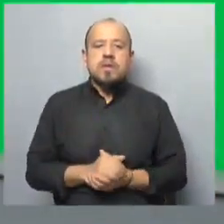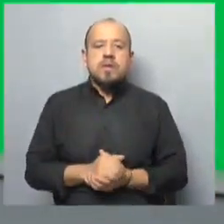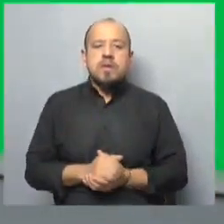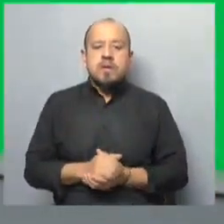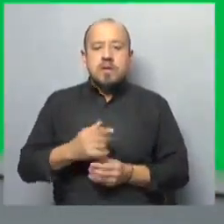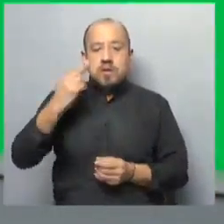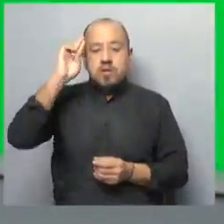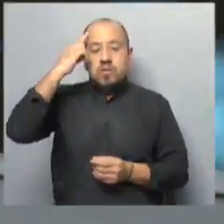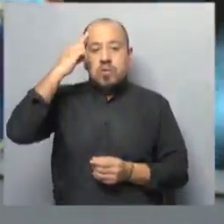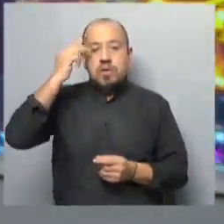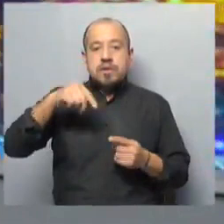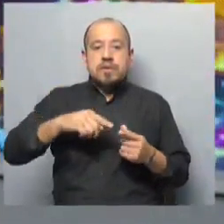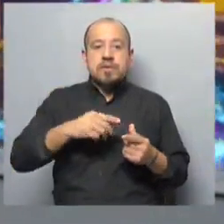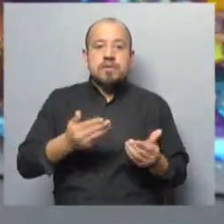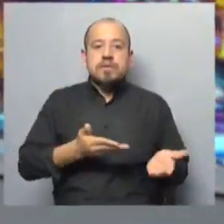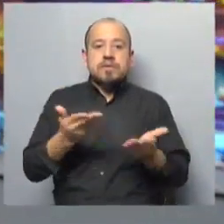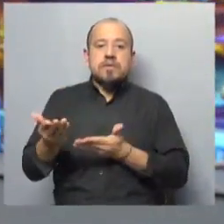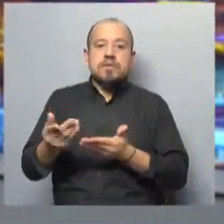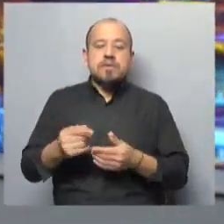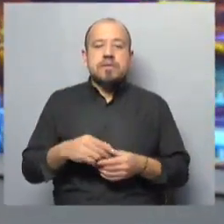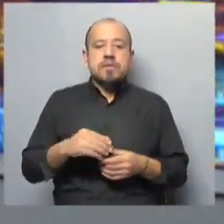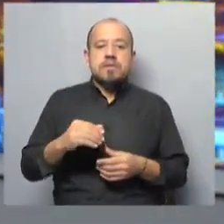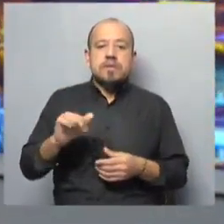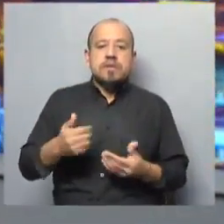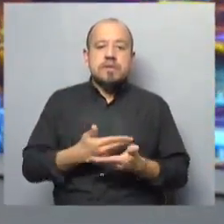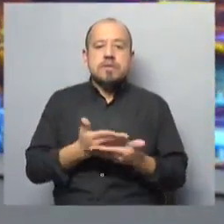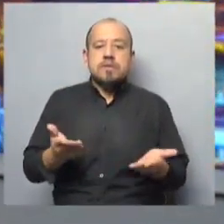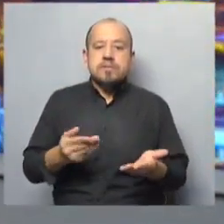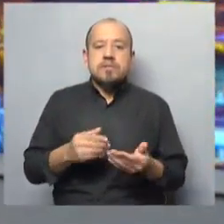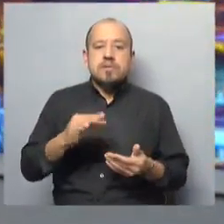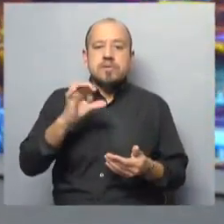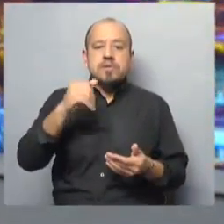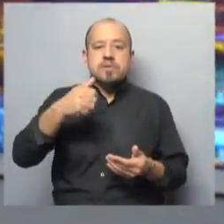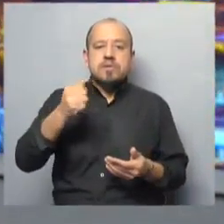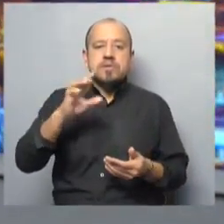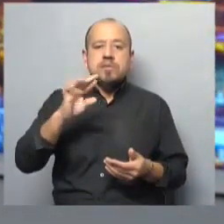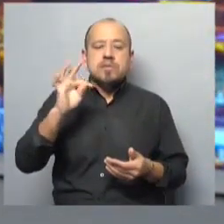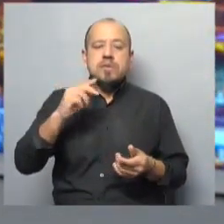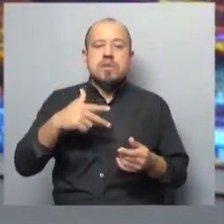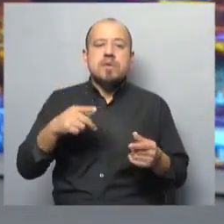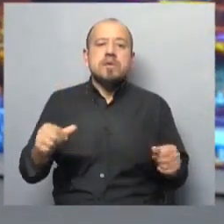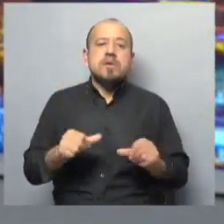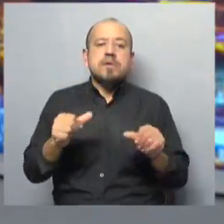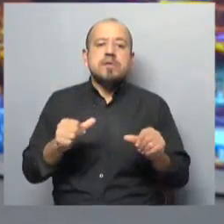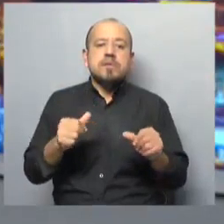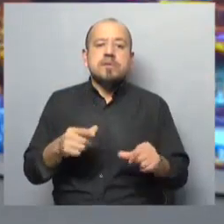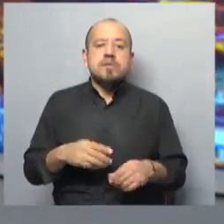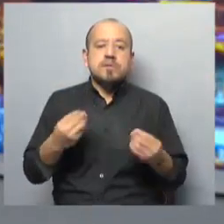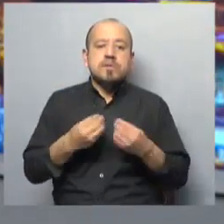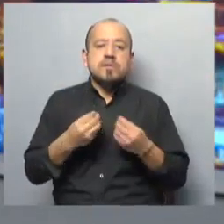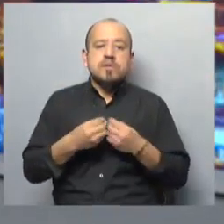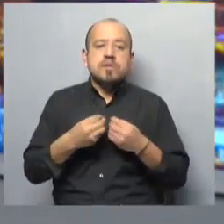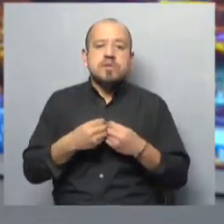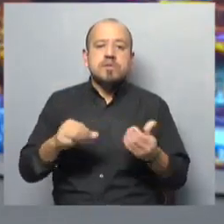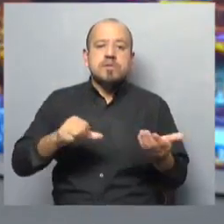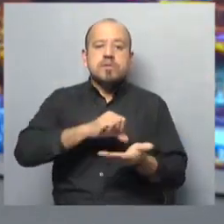Uruguay fue el país invitado a la Expo Smart de China, el principal socio comercial de nuestro país, que se realizó en la que varios definen como la